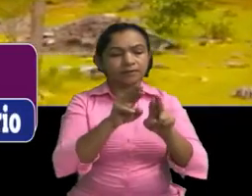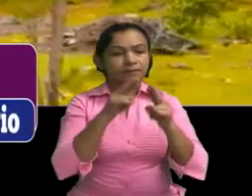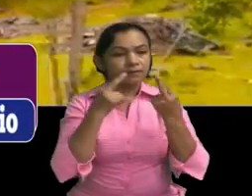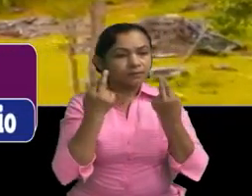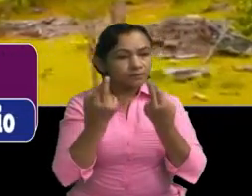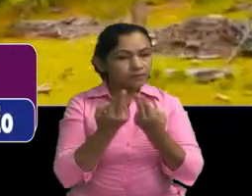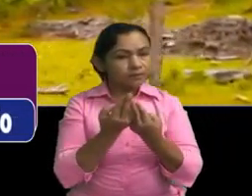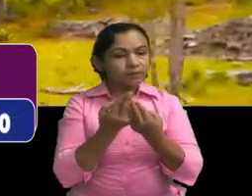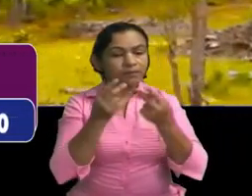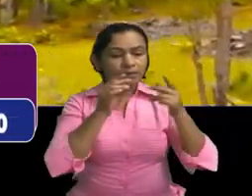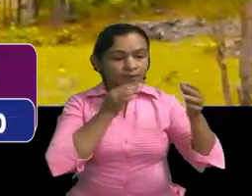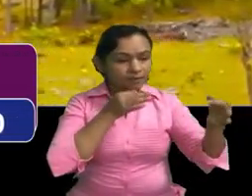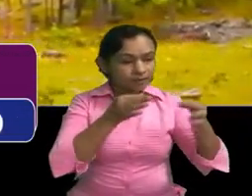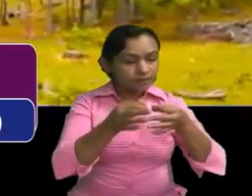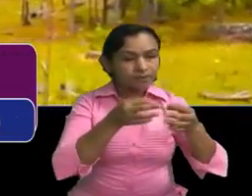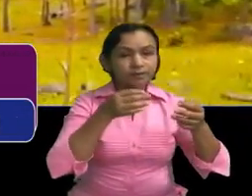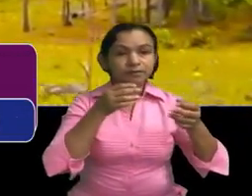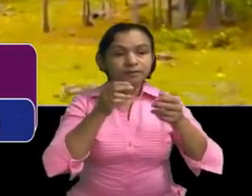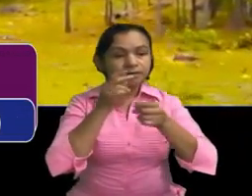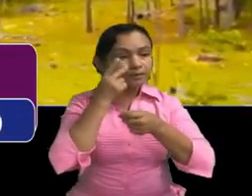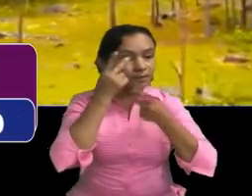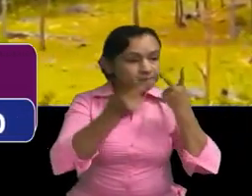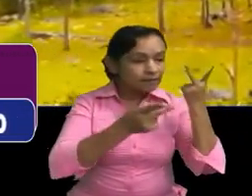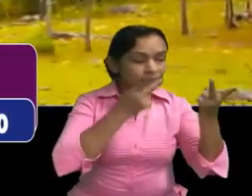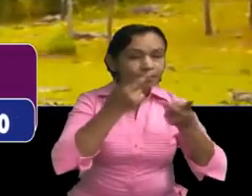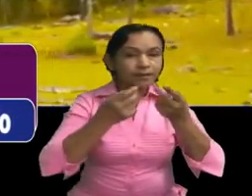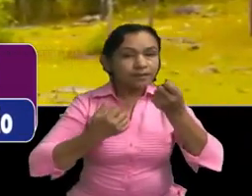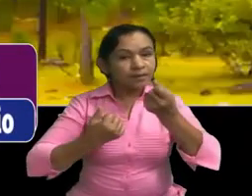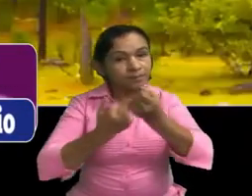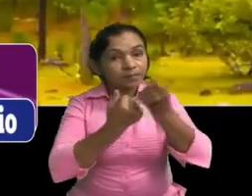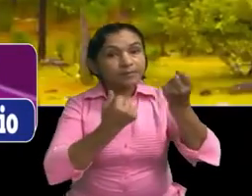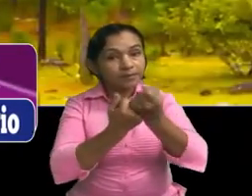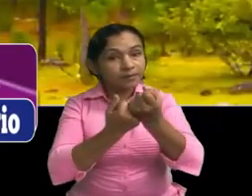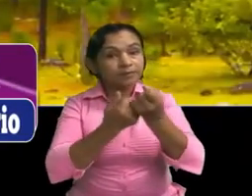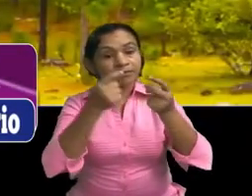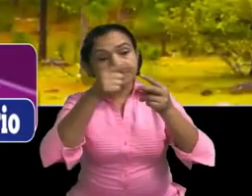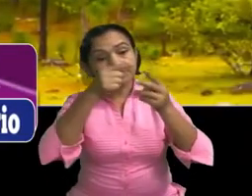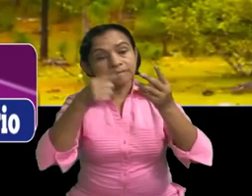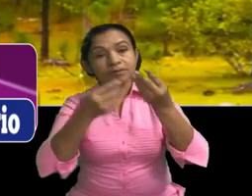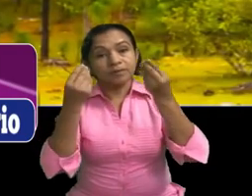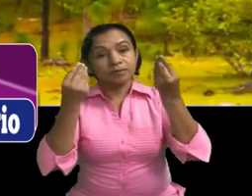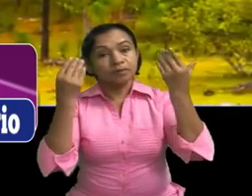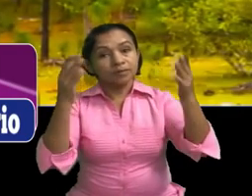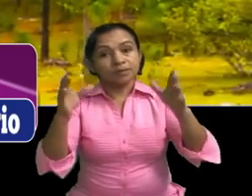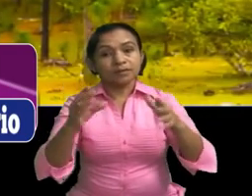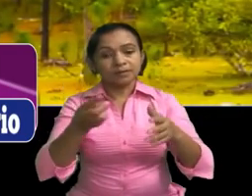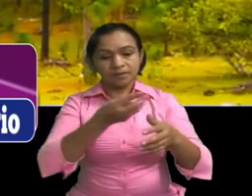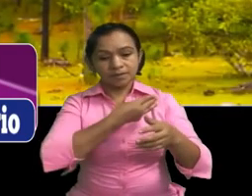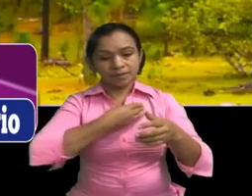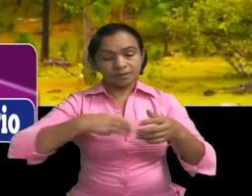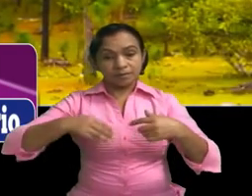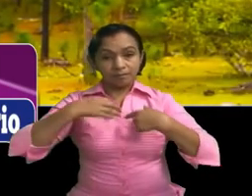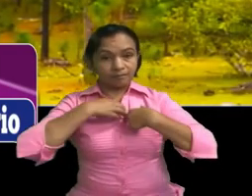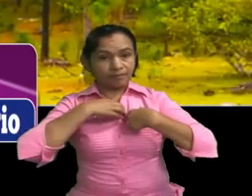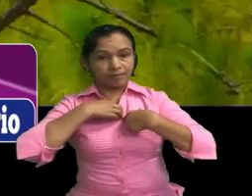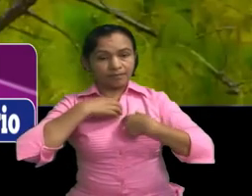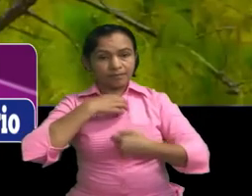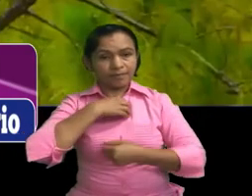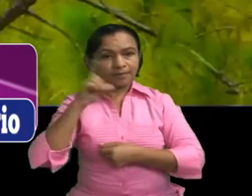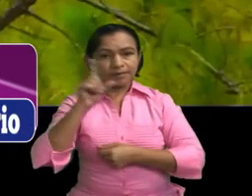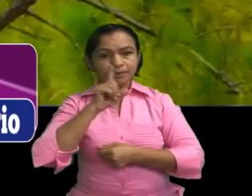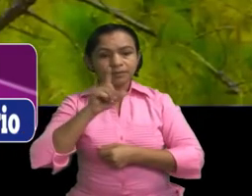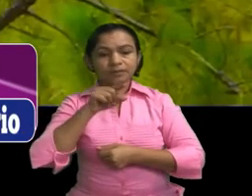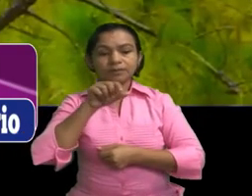el acompañamiento, las visitas, la asistencia técnica, okay, verdad, que excelente, no lo va a desarrollar el ministerio, sino que en el marco de